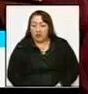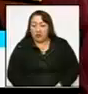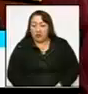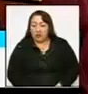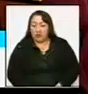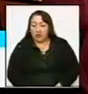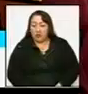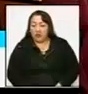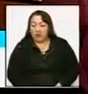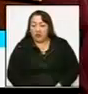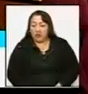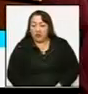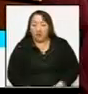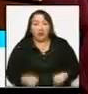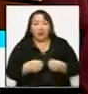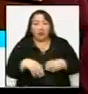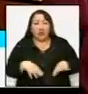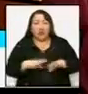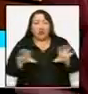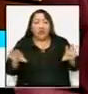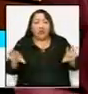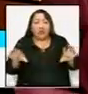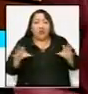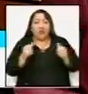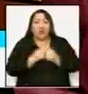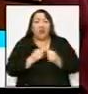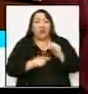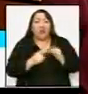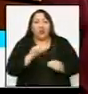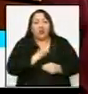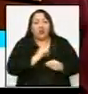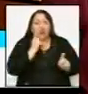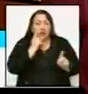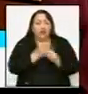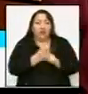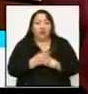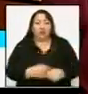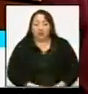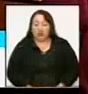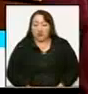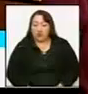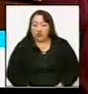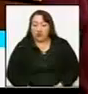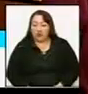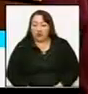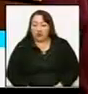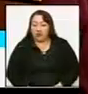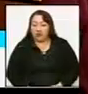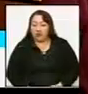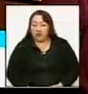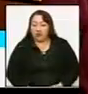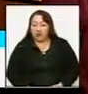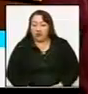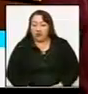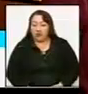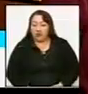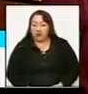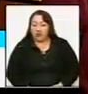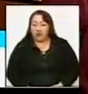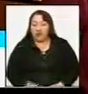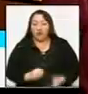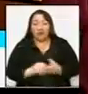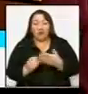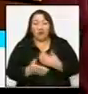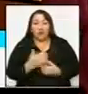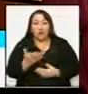renunciar libremente o ante tu partido o ante alguno de los organismos del sistema electoral. El punto es la facilitación de